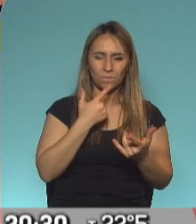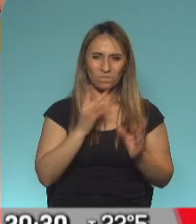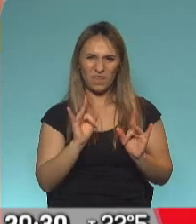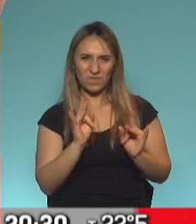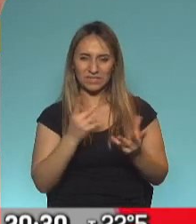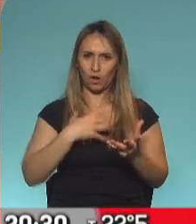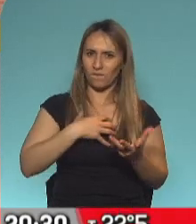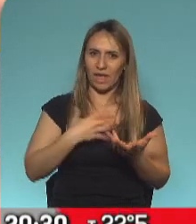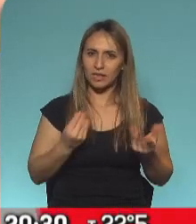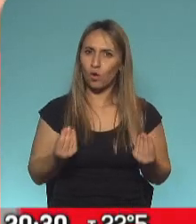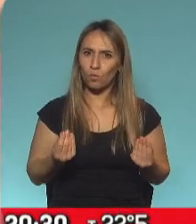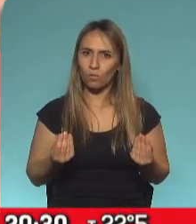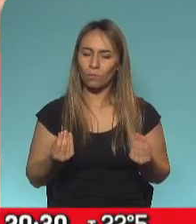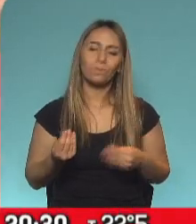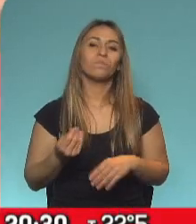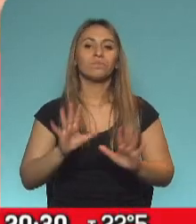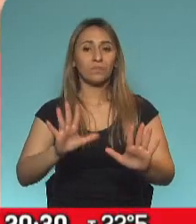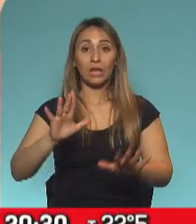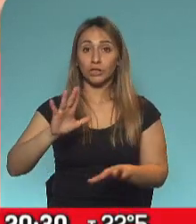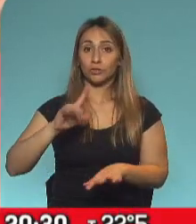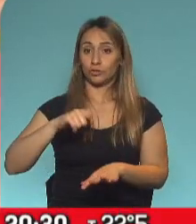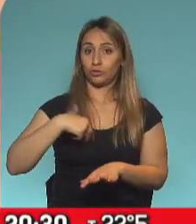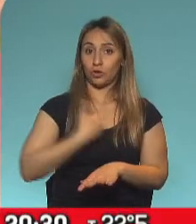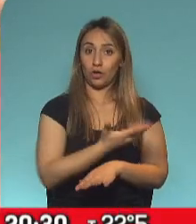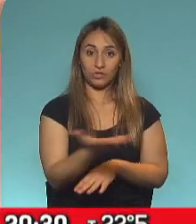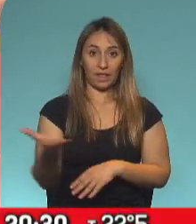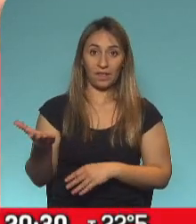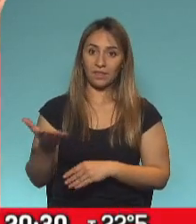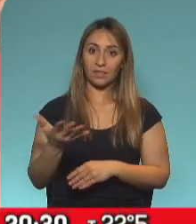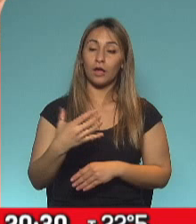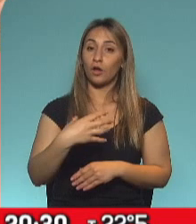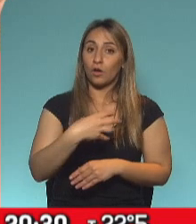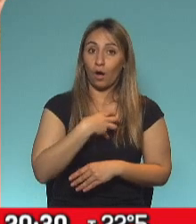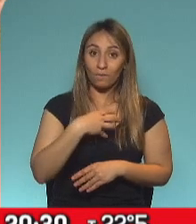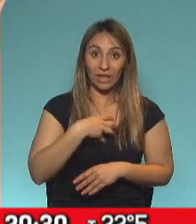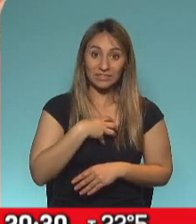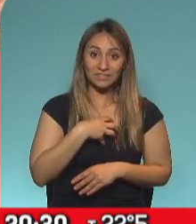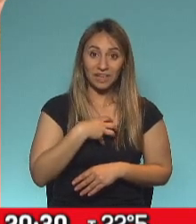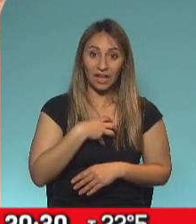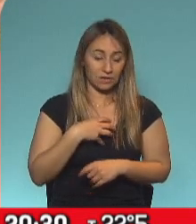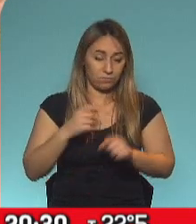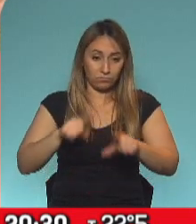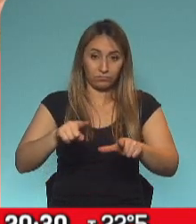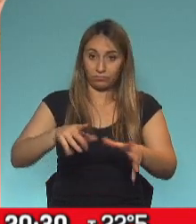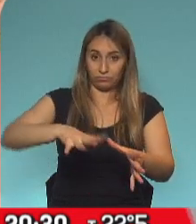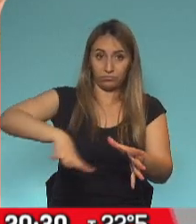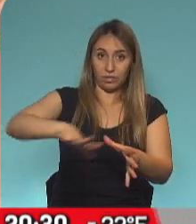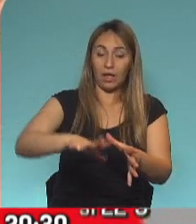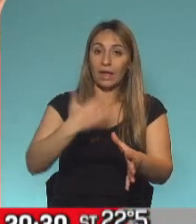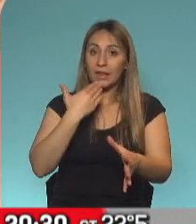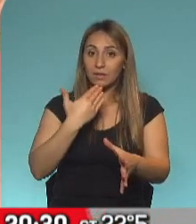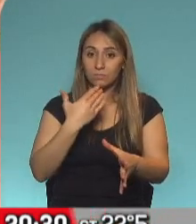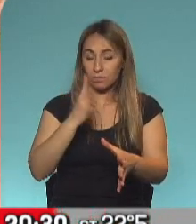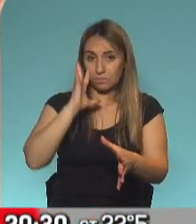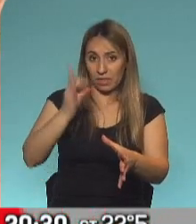No, mirá, no. A ver, en la sociedad la confianza es una confianza popular emanada del voto. Esa es la